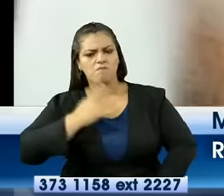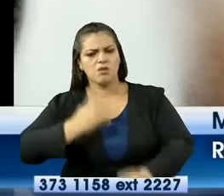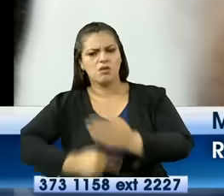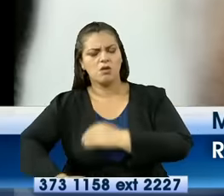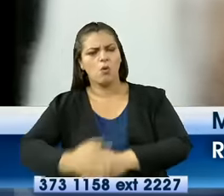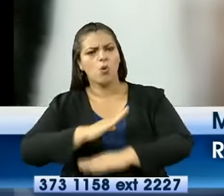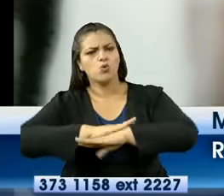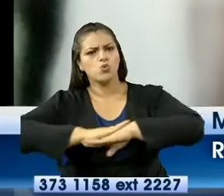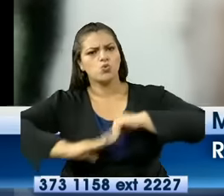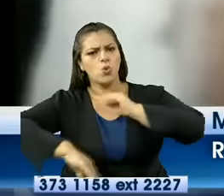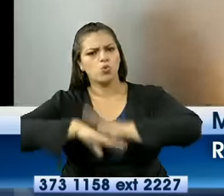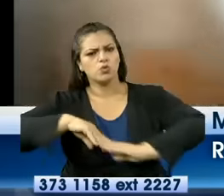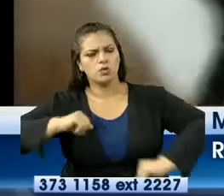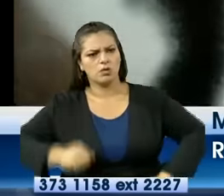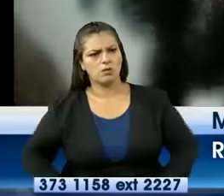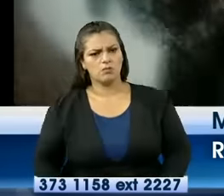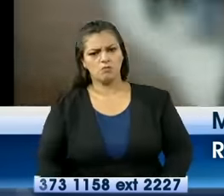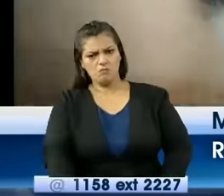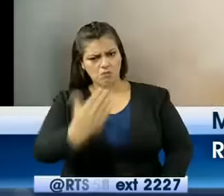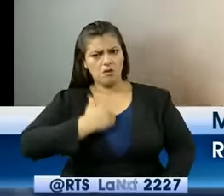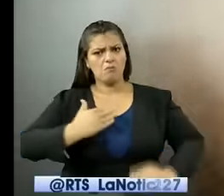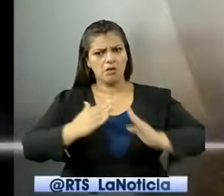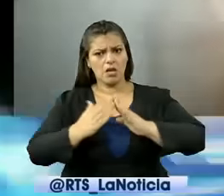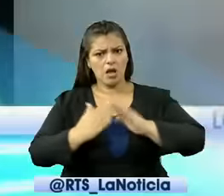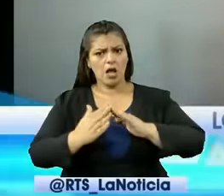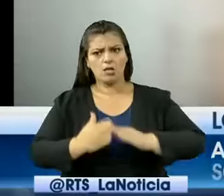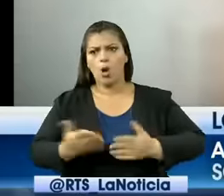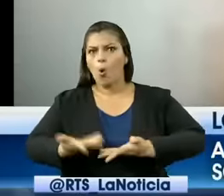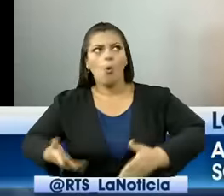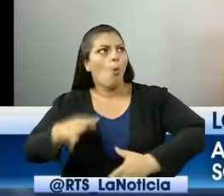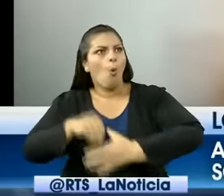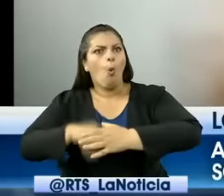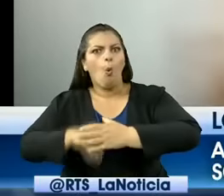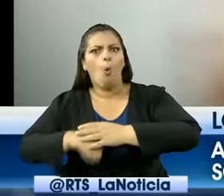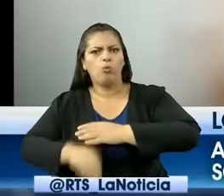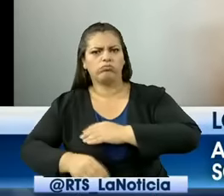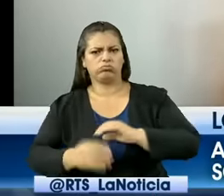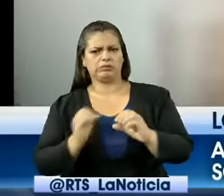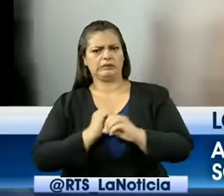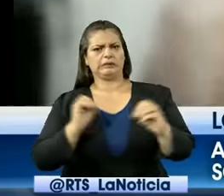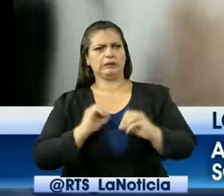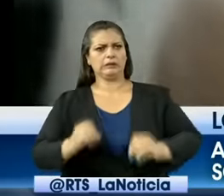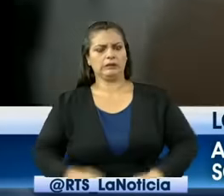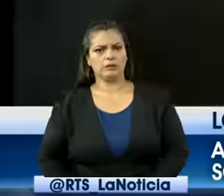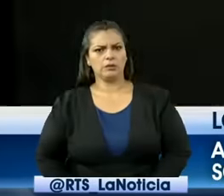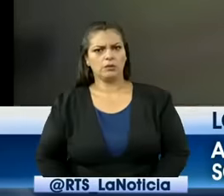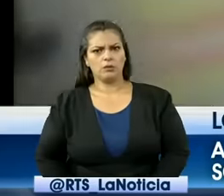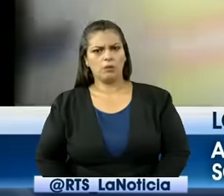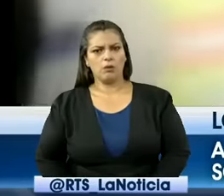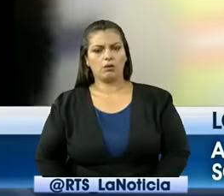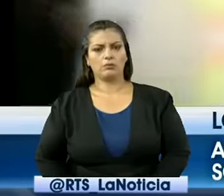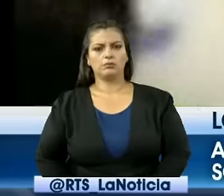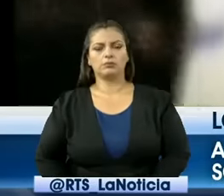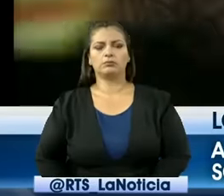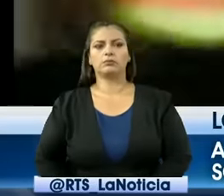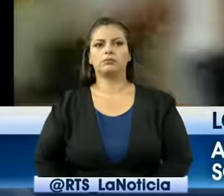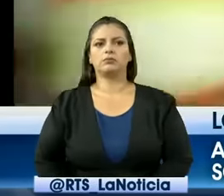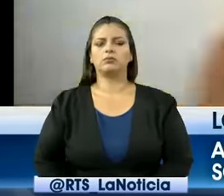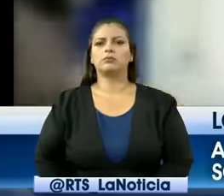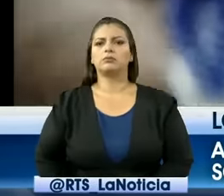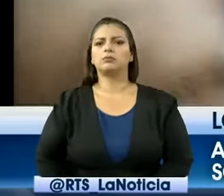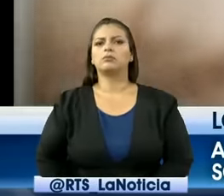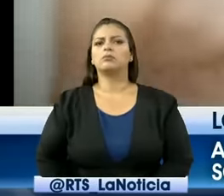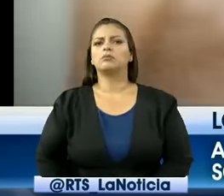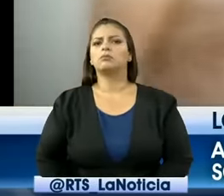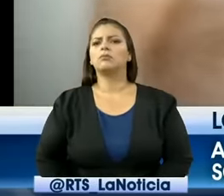a mi casa, pues. Porque cuando el ladrón es ladrón, se lo llevan a su casa primero. ¿Y por qué no lo cogen